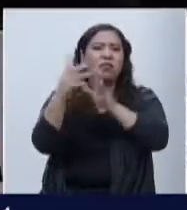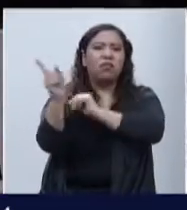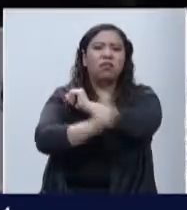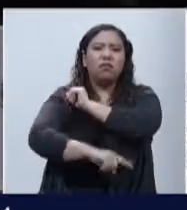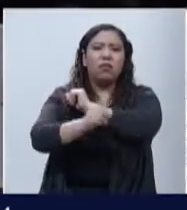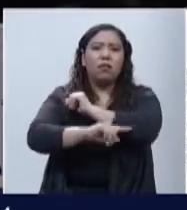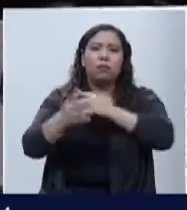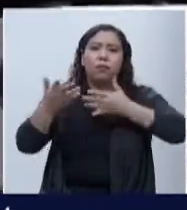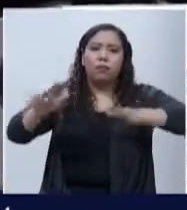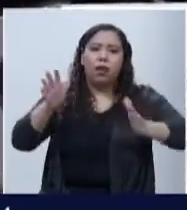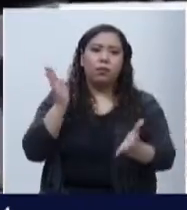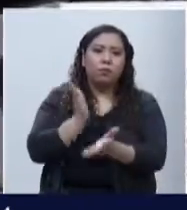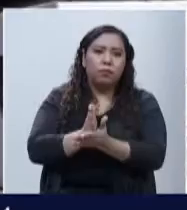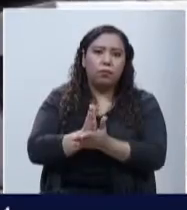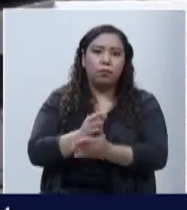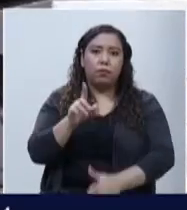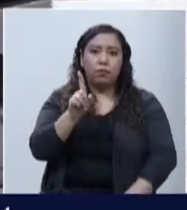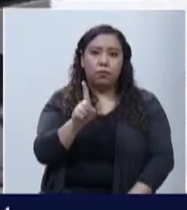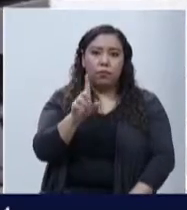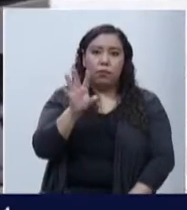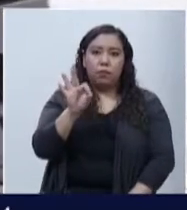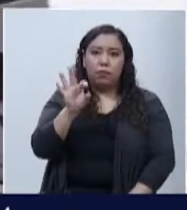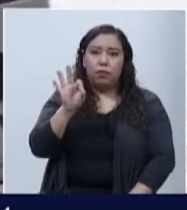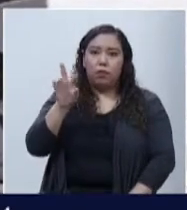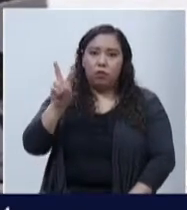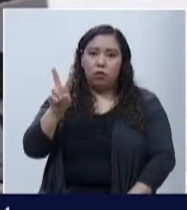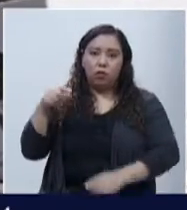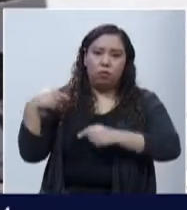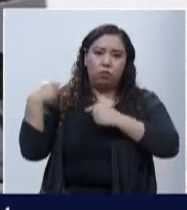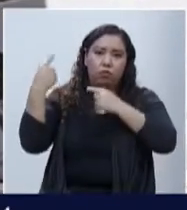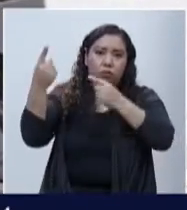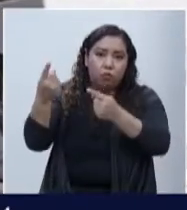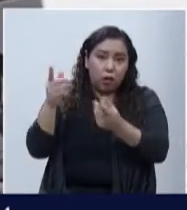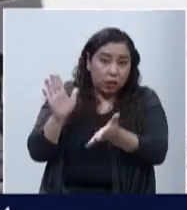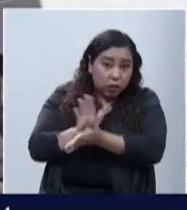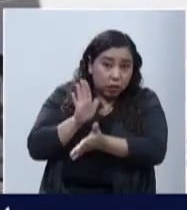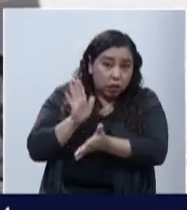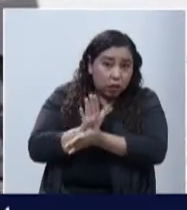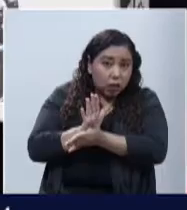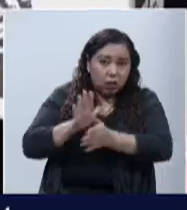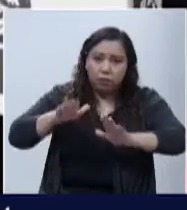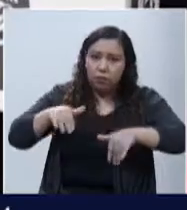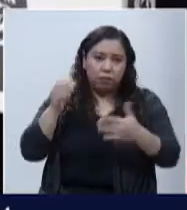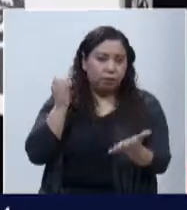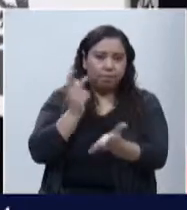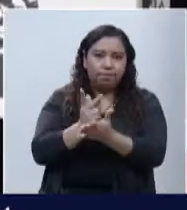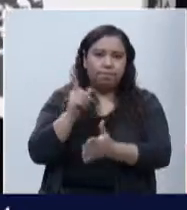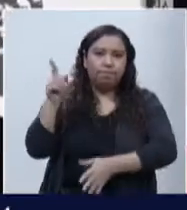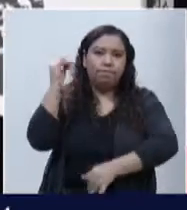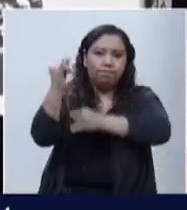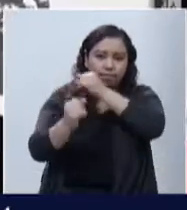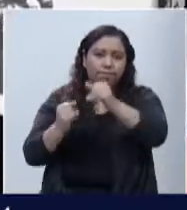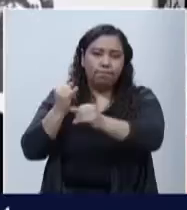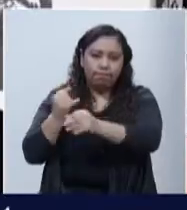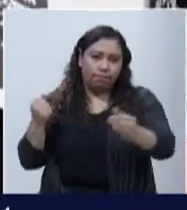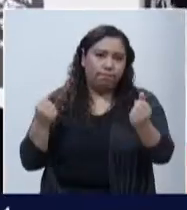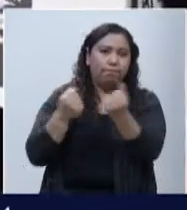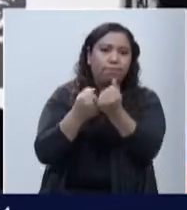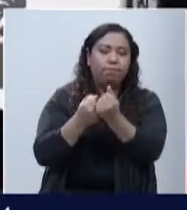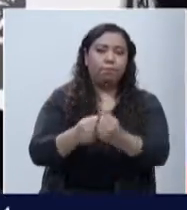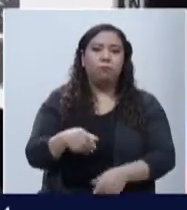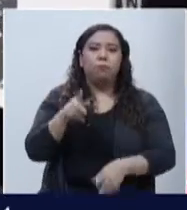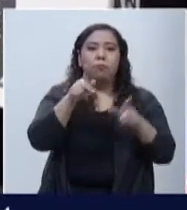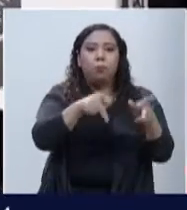anualmente desde 1992 con un gran apoyo internacional los manifestantes se concentraron